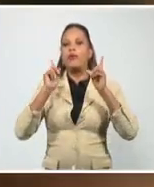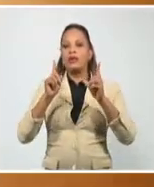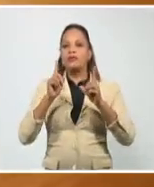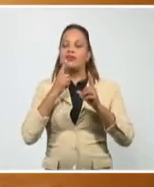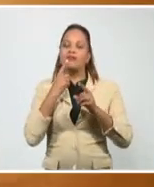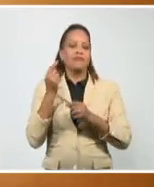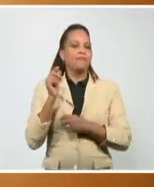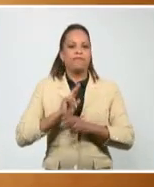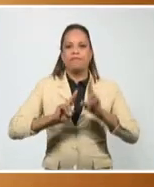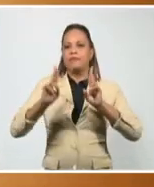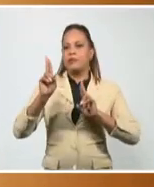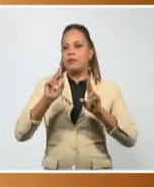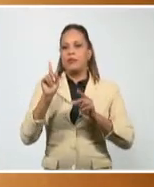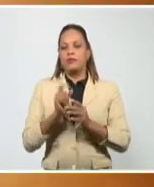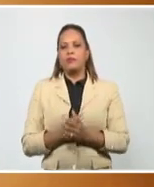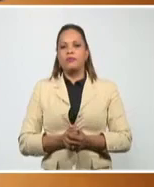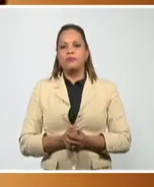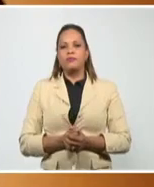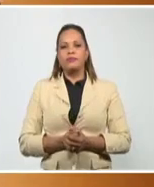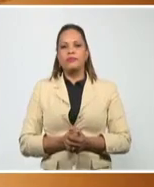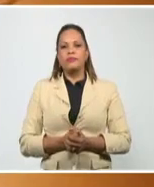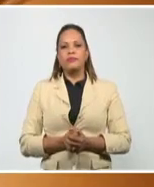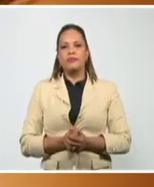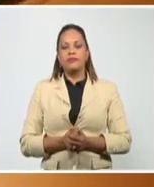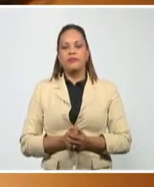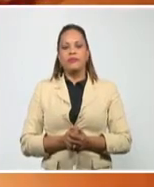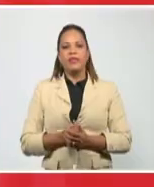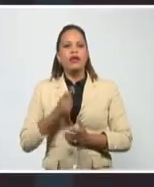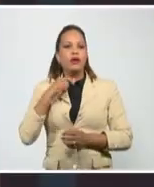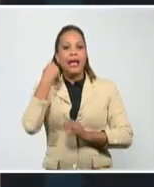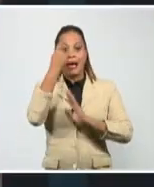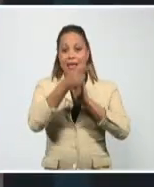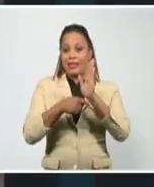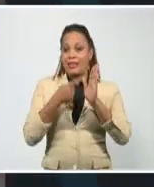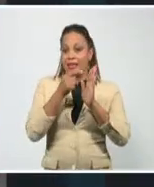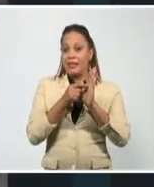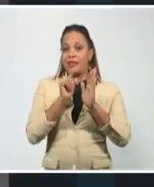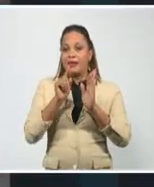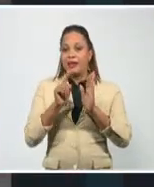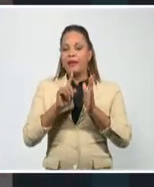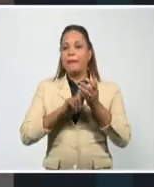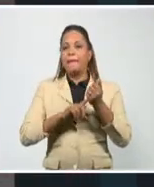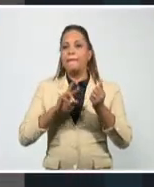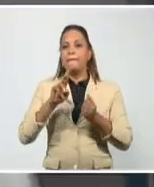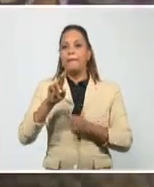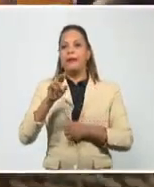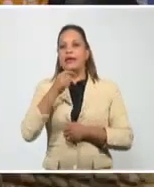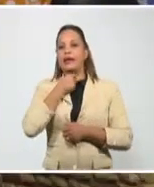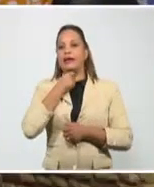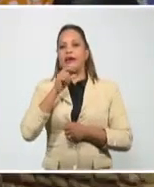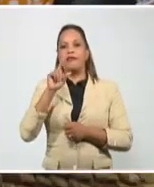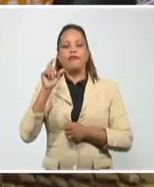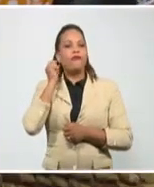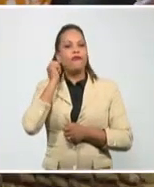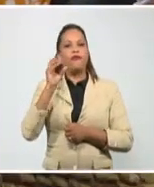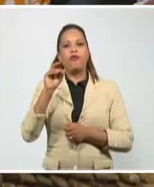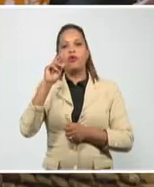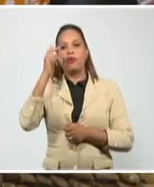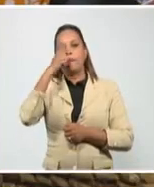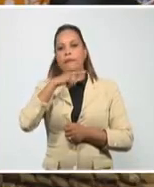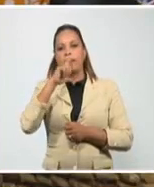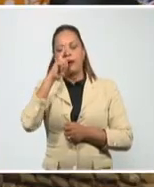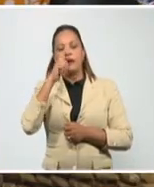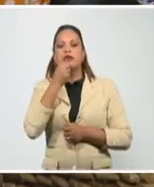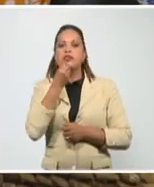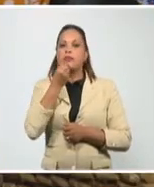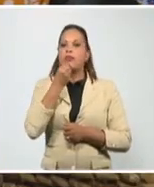reaccionario. El performance, por sus características, se ha utilizado en función del arte político. Un performance se puede usar